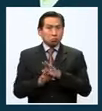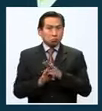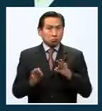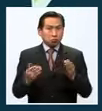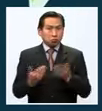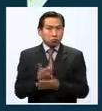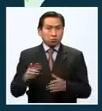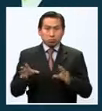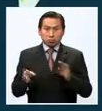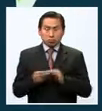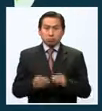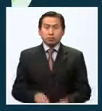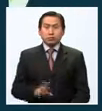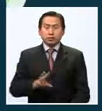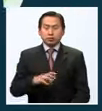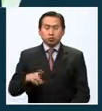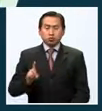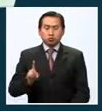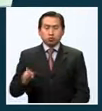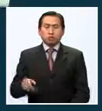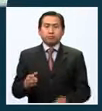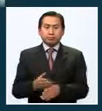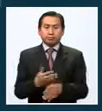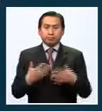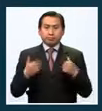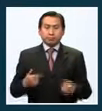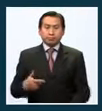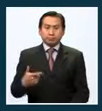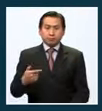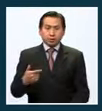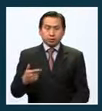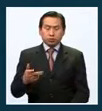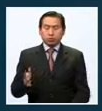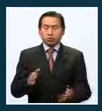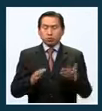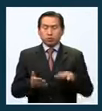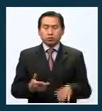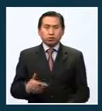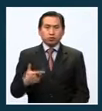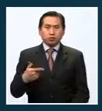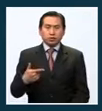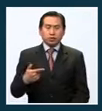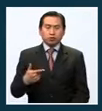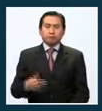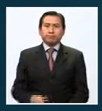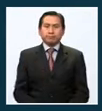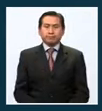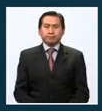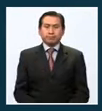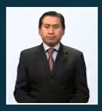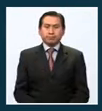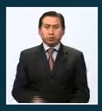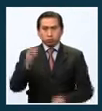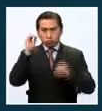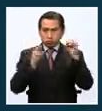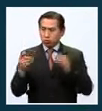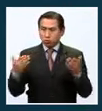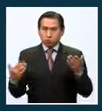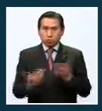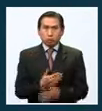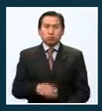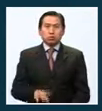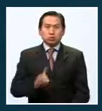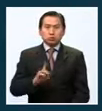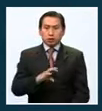nuevo, total 301, pacientes recuperados 21, decesos 21. Oruro,